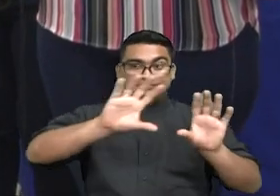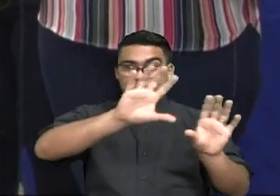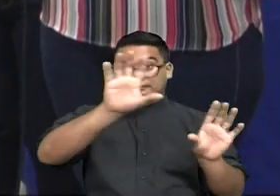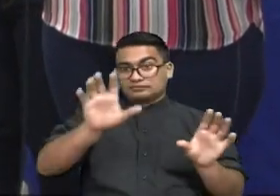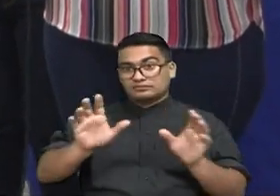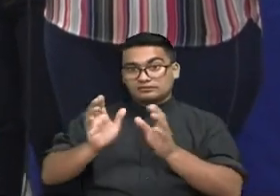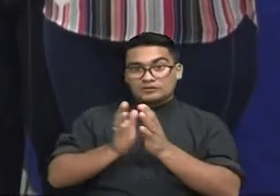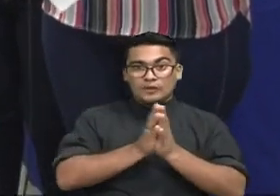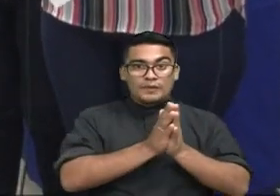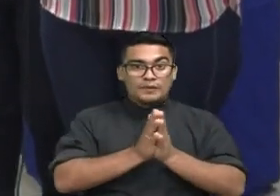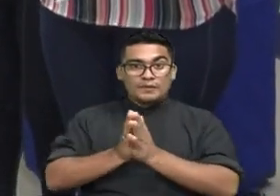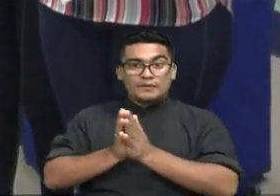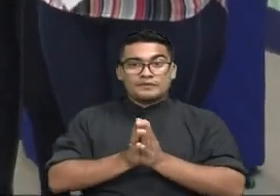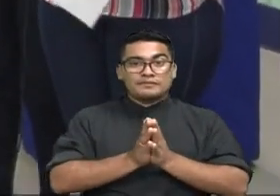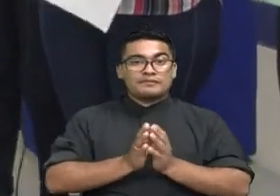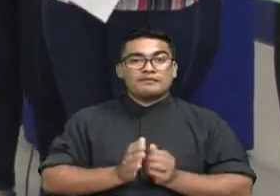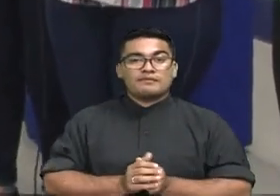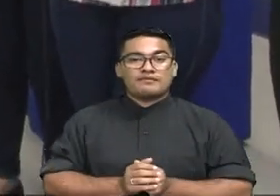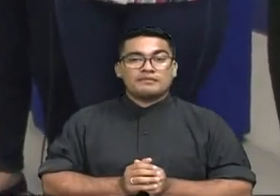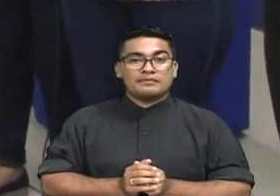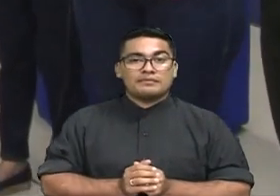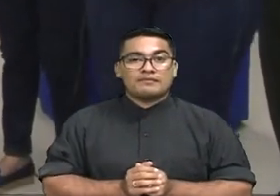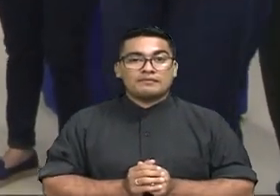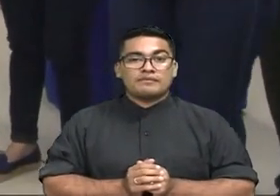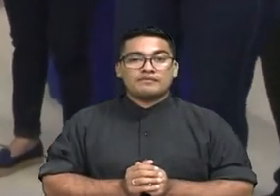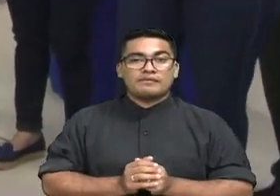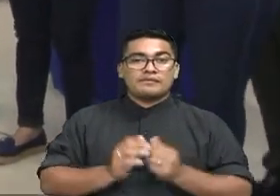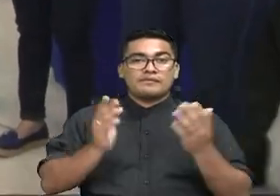Purísima Concepción de María.